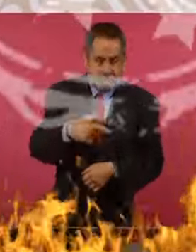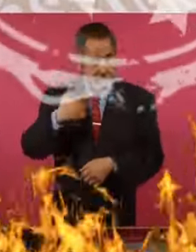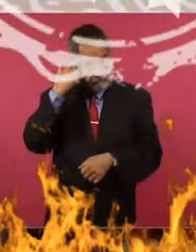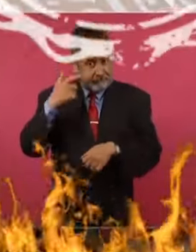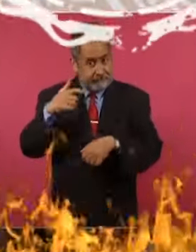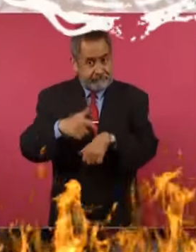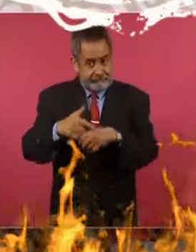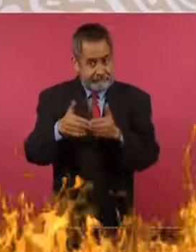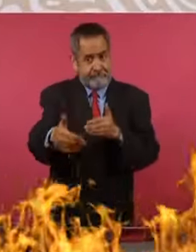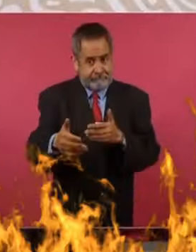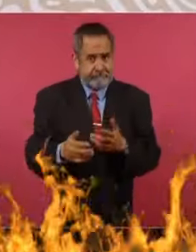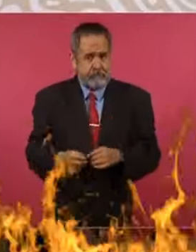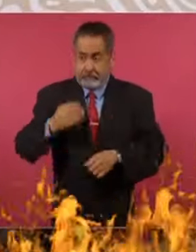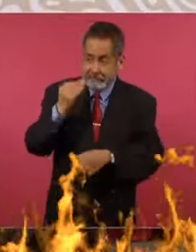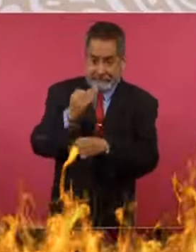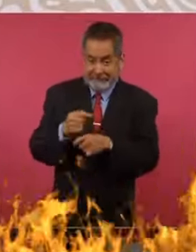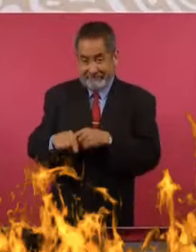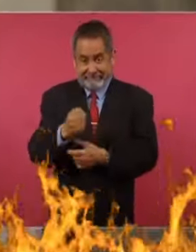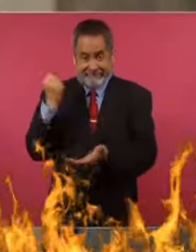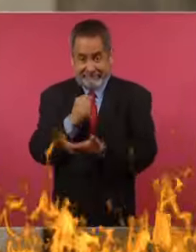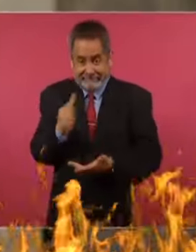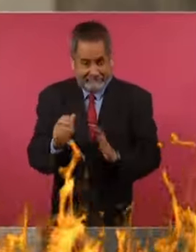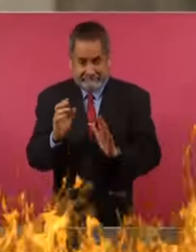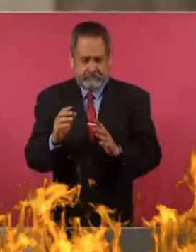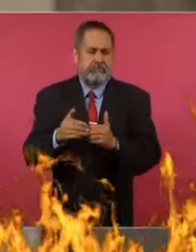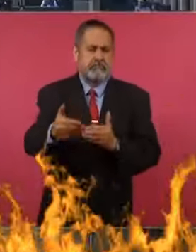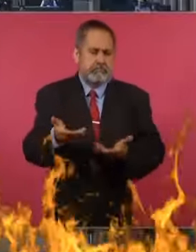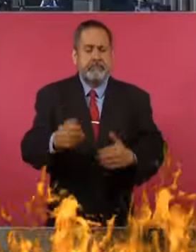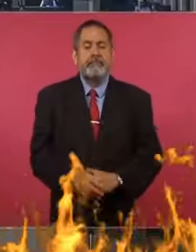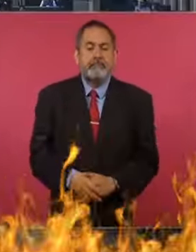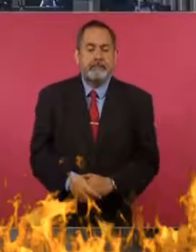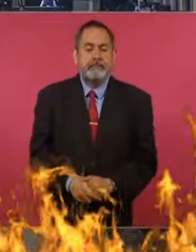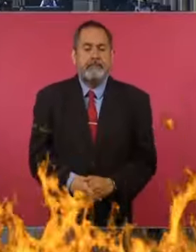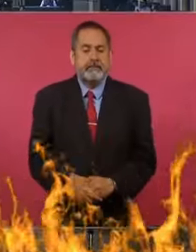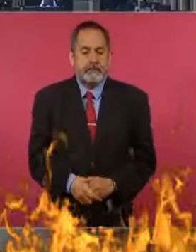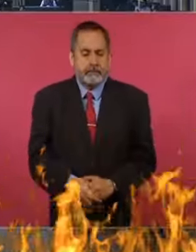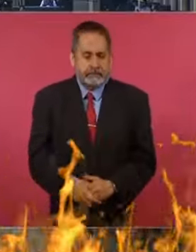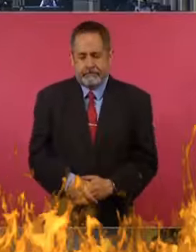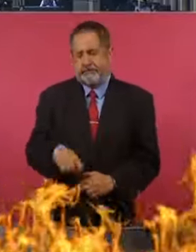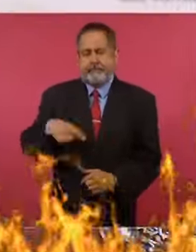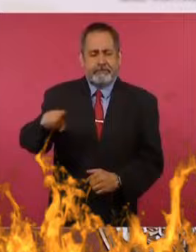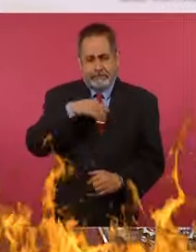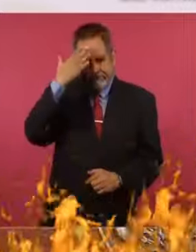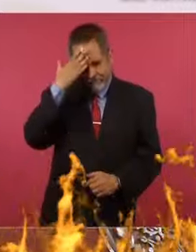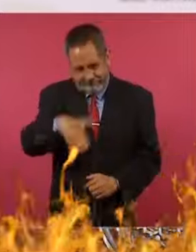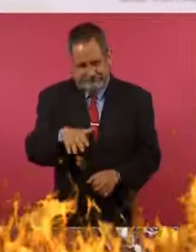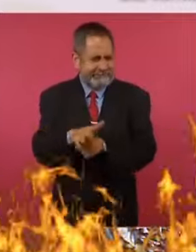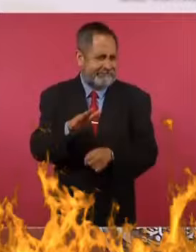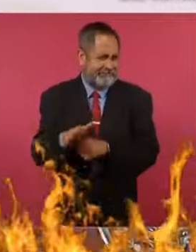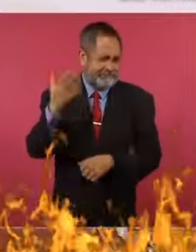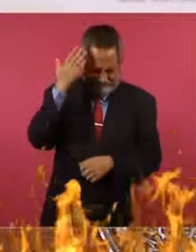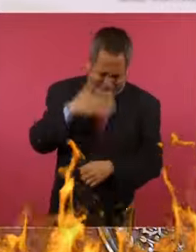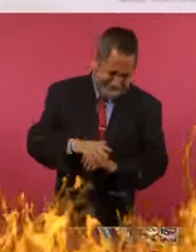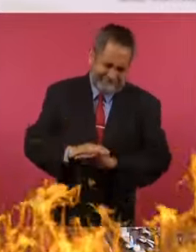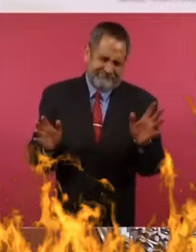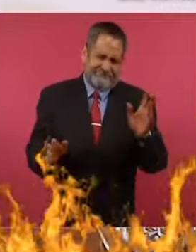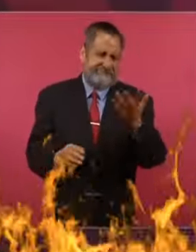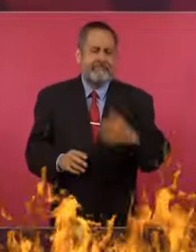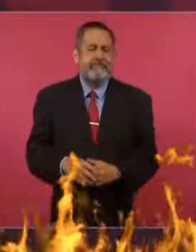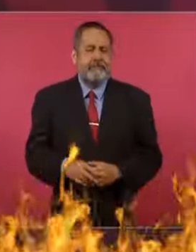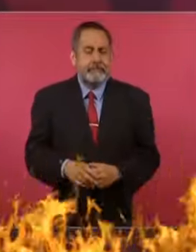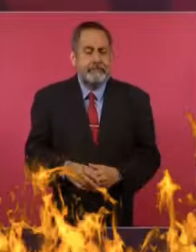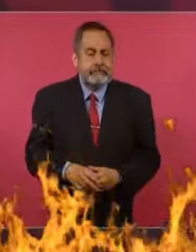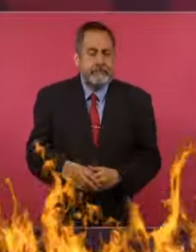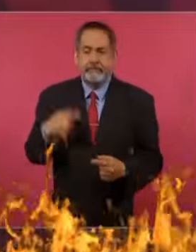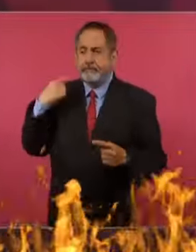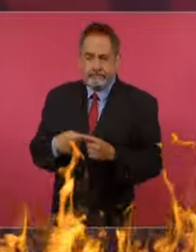se estaría en disposición decir que no hay necesidad de que se tenga que aprobar en septiembre mire eh Ya se sabe lo suficiente porque